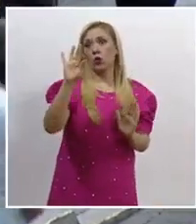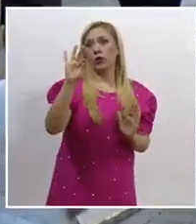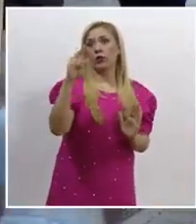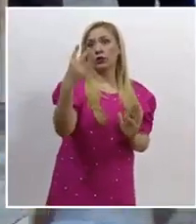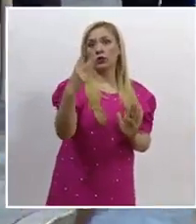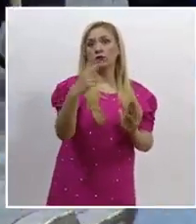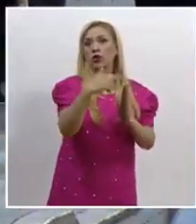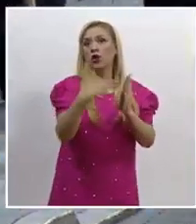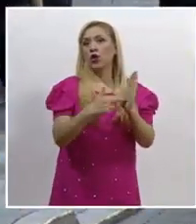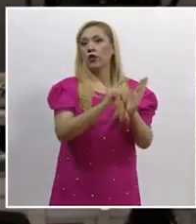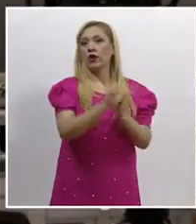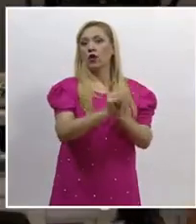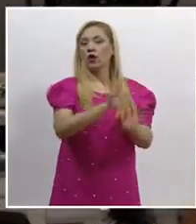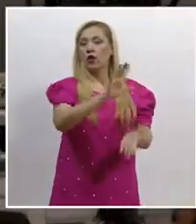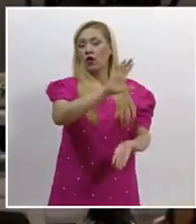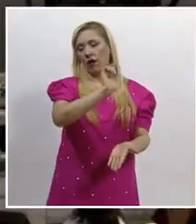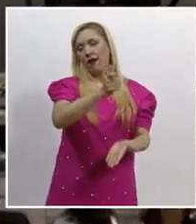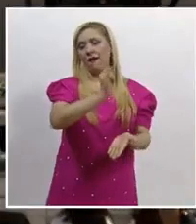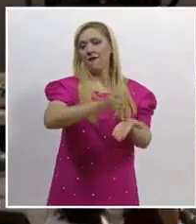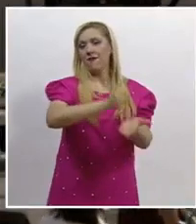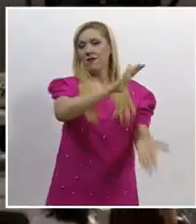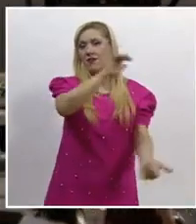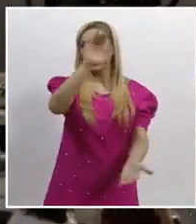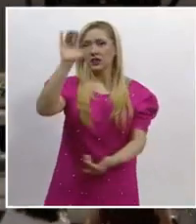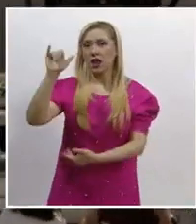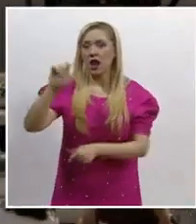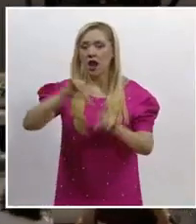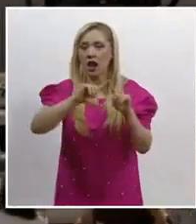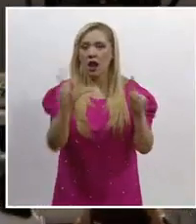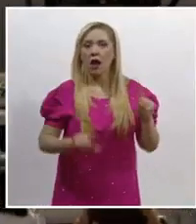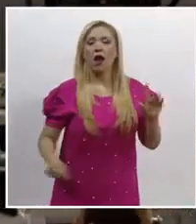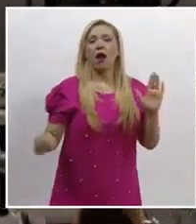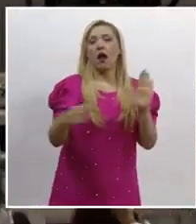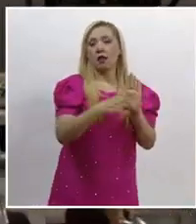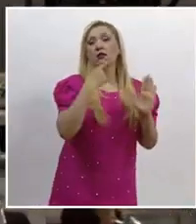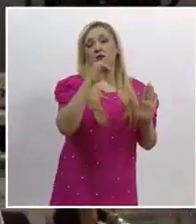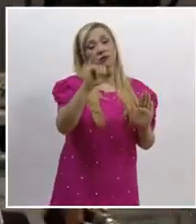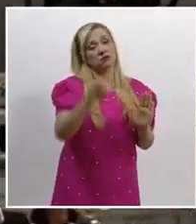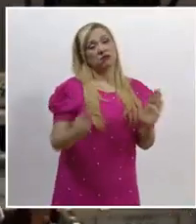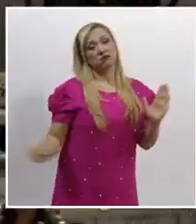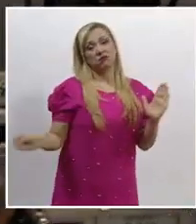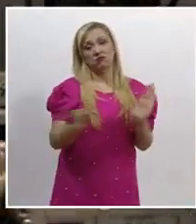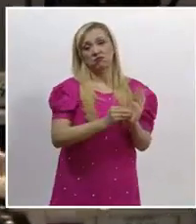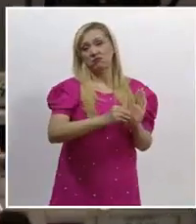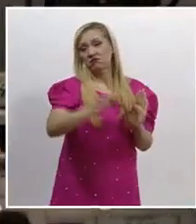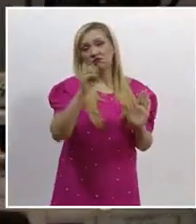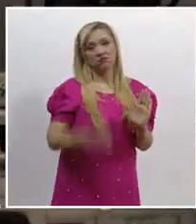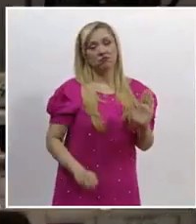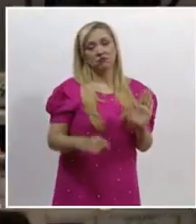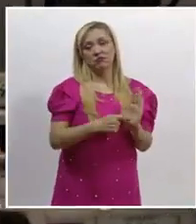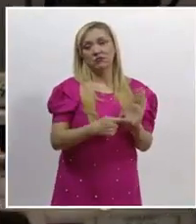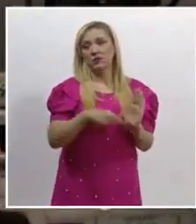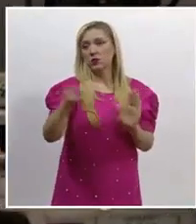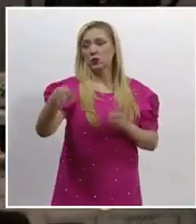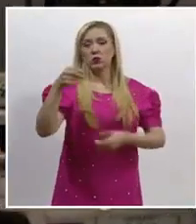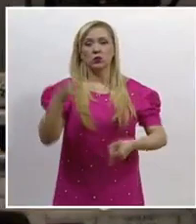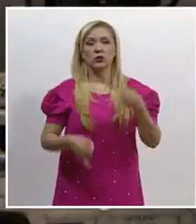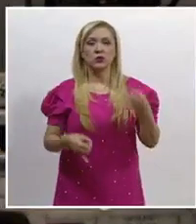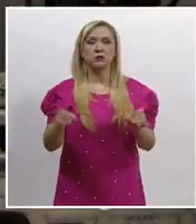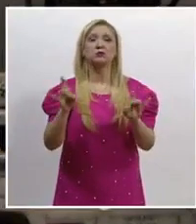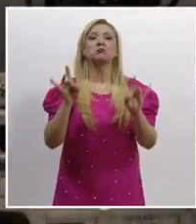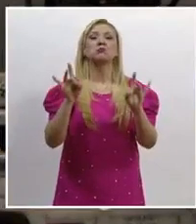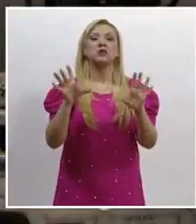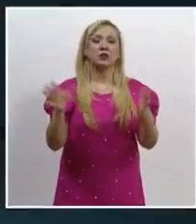del Código Fiscal de la Federación, pues cuando se reclama como norma autoaplicativa o de las constancias con las que cuenta el juzgador al momento